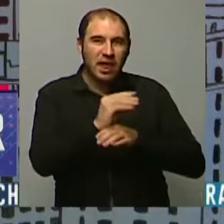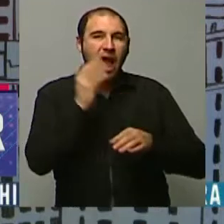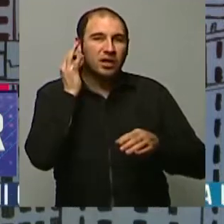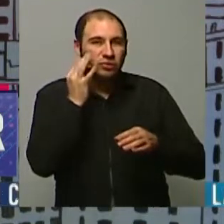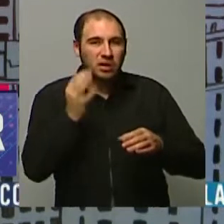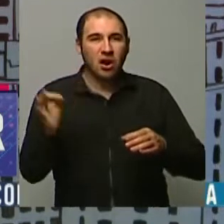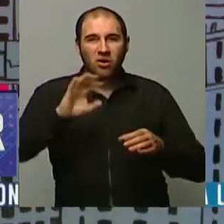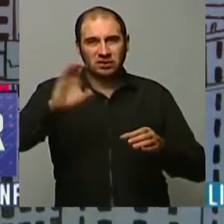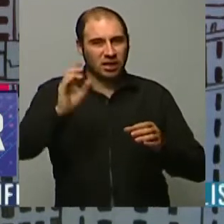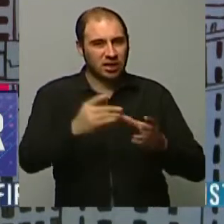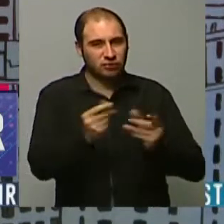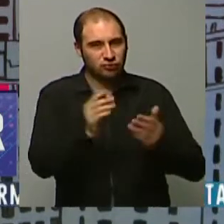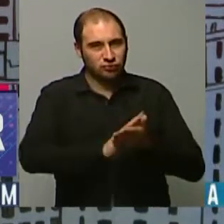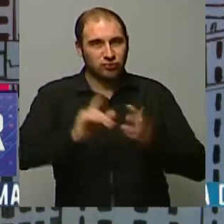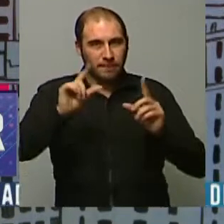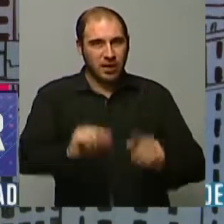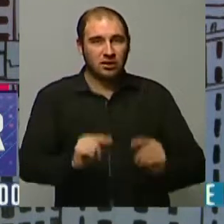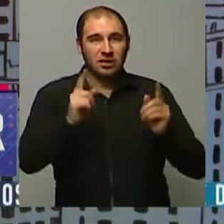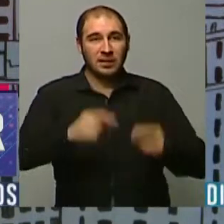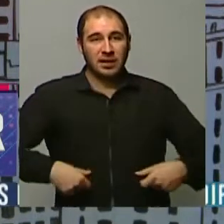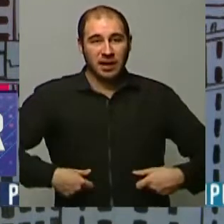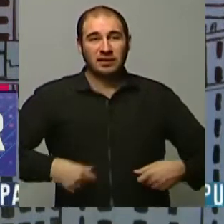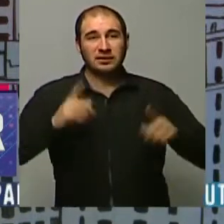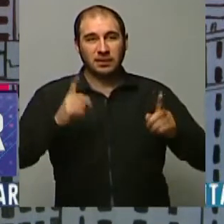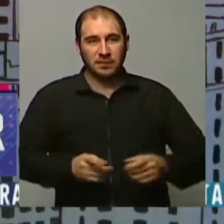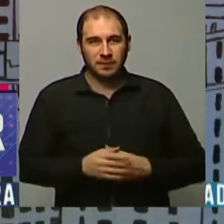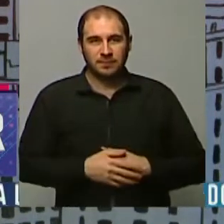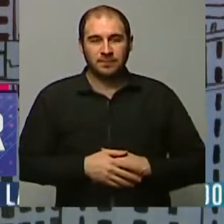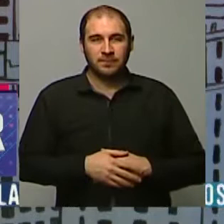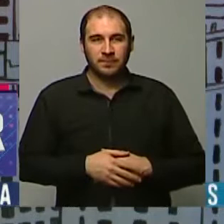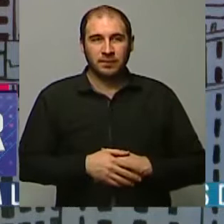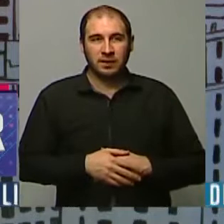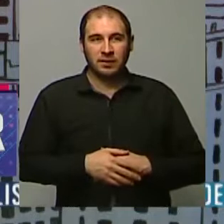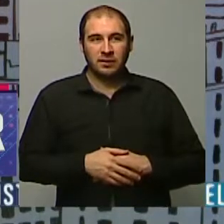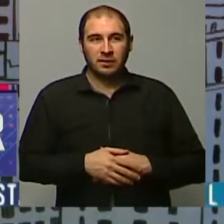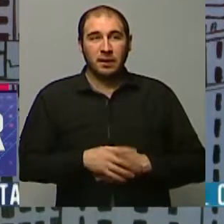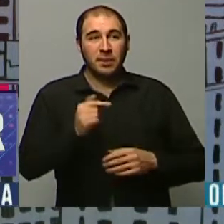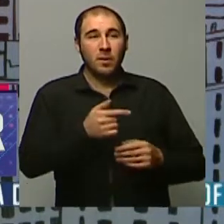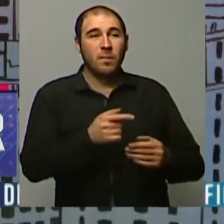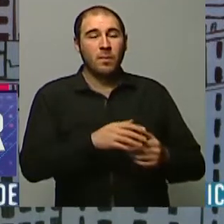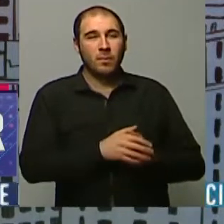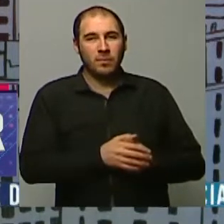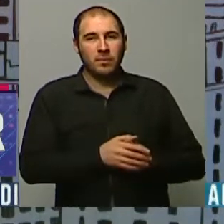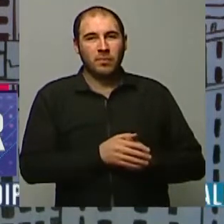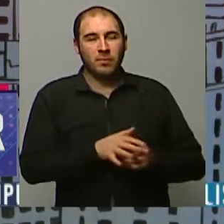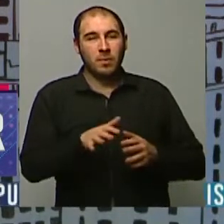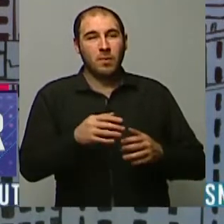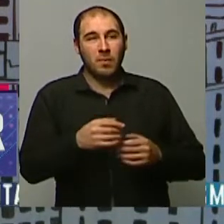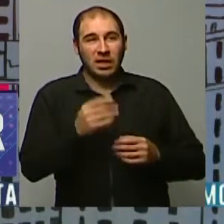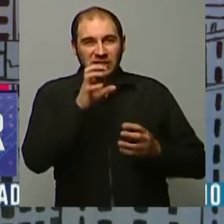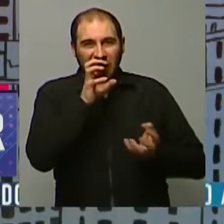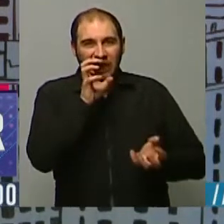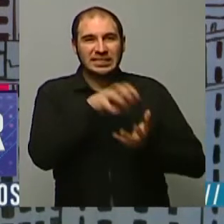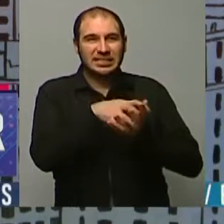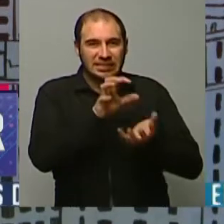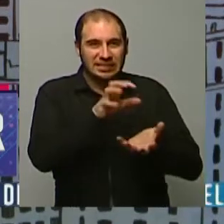en la sal también, y en las grasas también fundamentalmente. Dina. Pero el movimiento de la